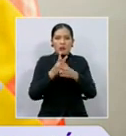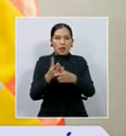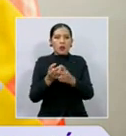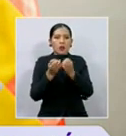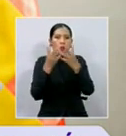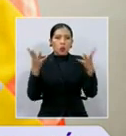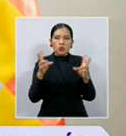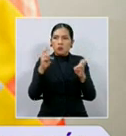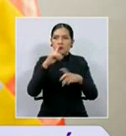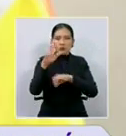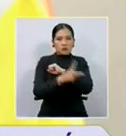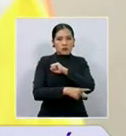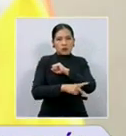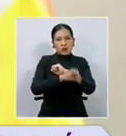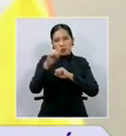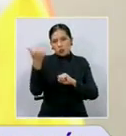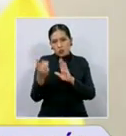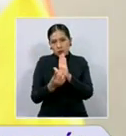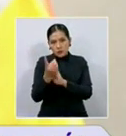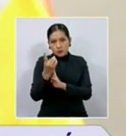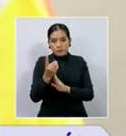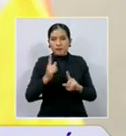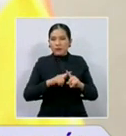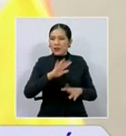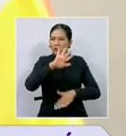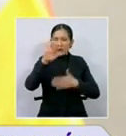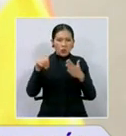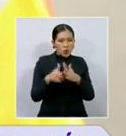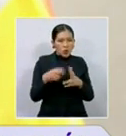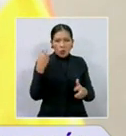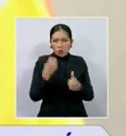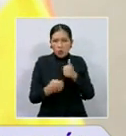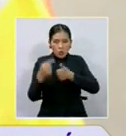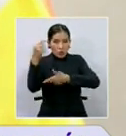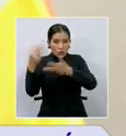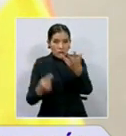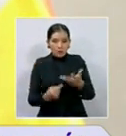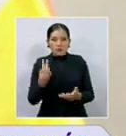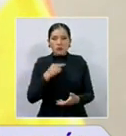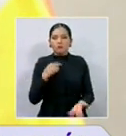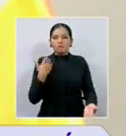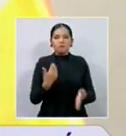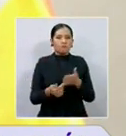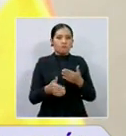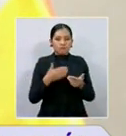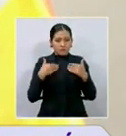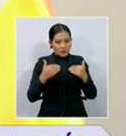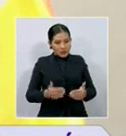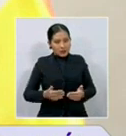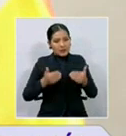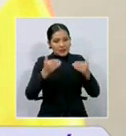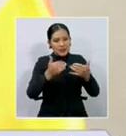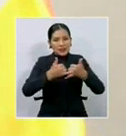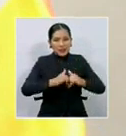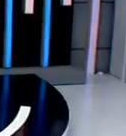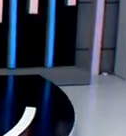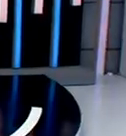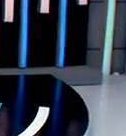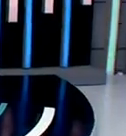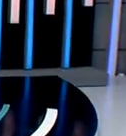países desarrollados. Pese a todo lo que les menciono, hemos retomado el camino de la estabilidad y la